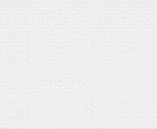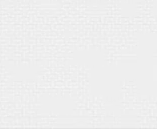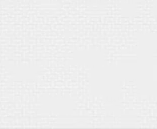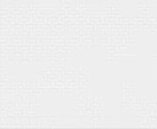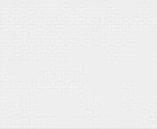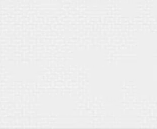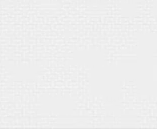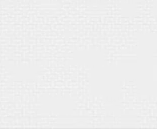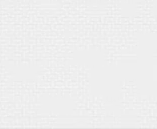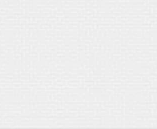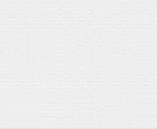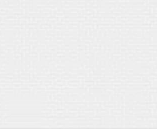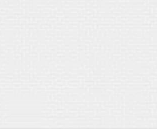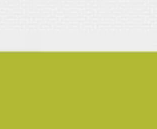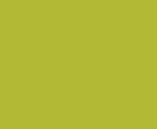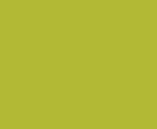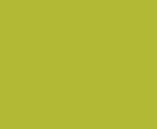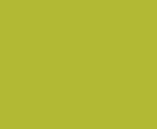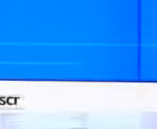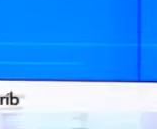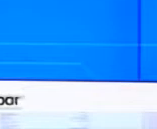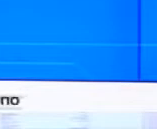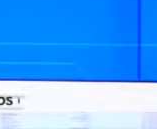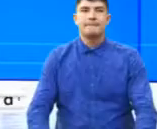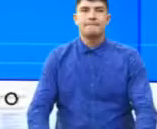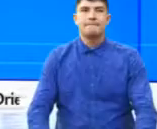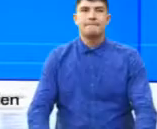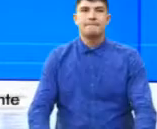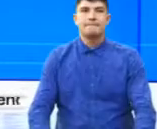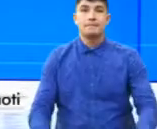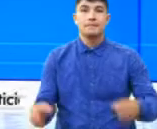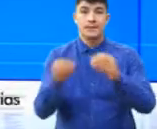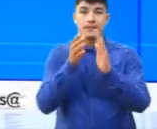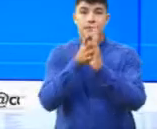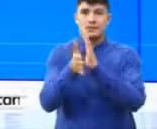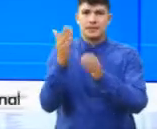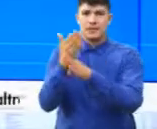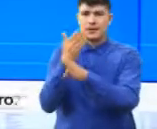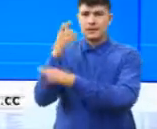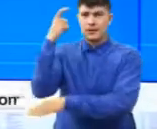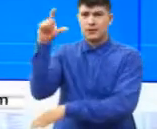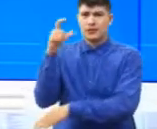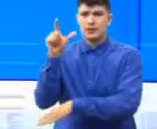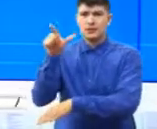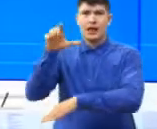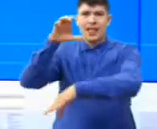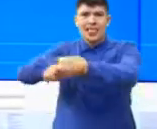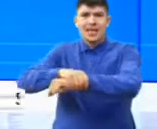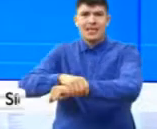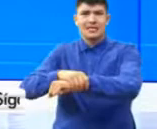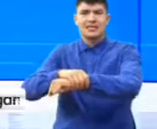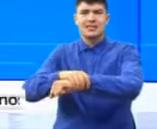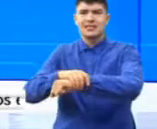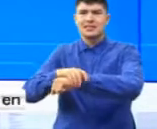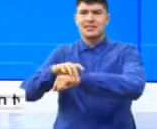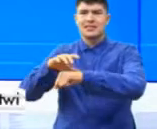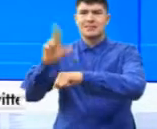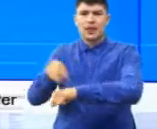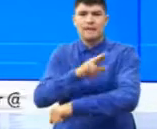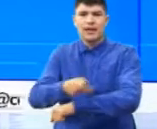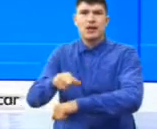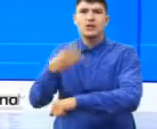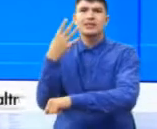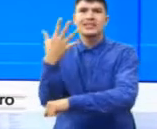cantero tocón y una polémica se vive en la ciudad de cúcuta por el embargo de cinco parques públicos nuestro compañero jorge colmenares